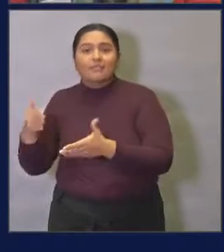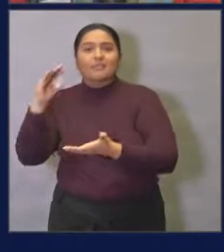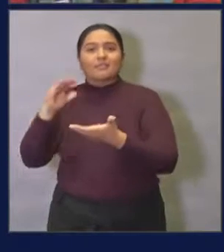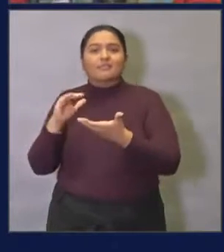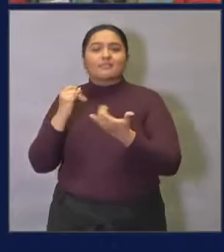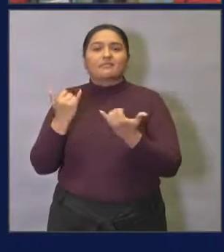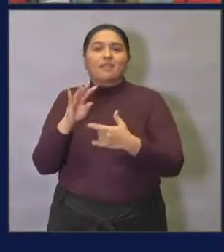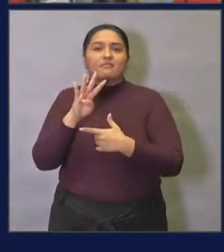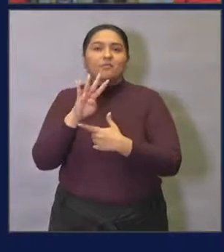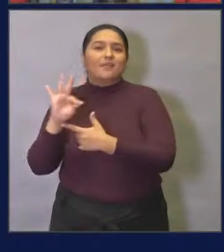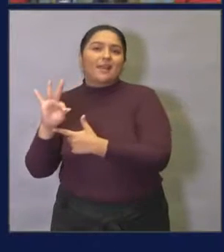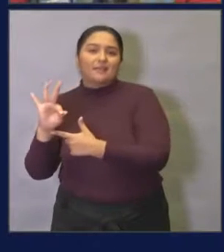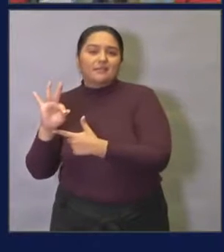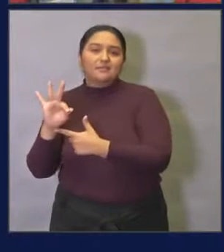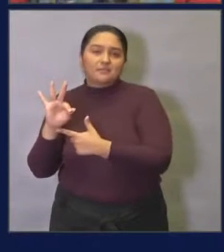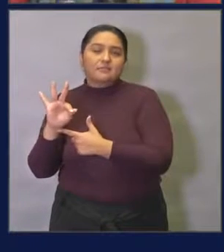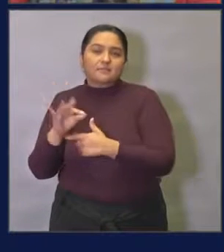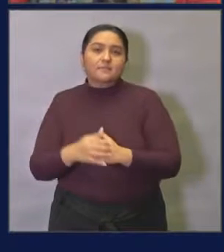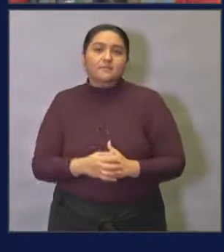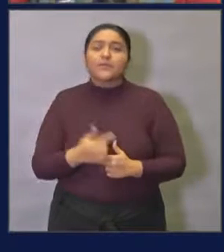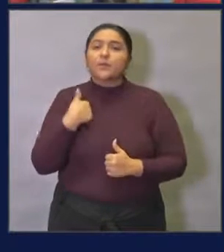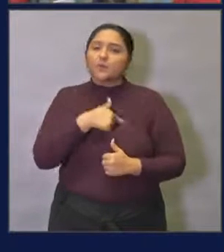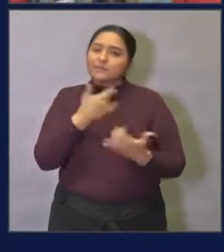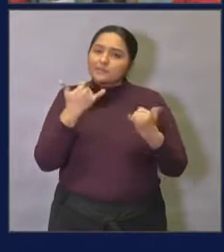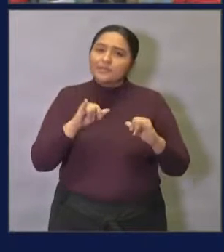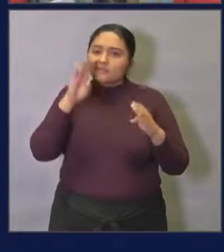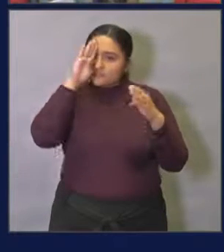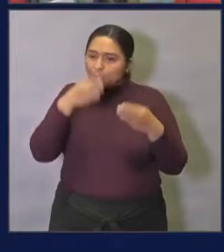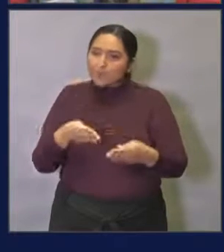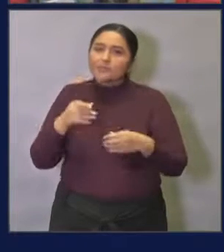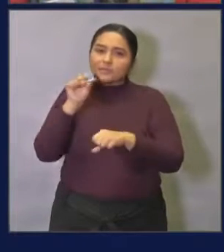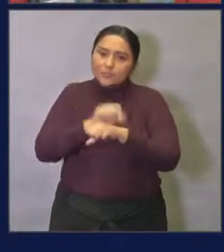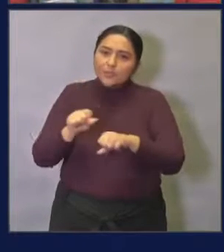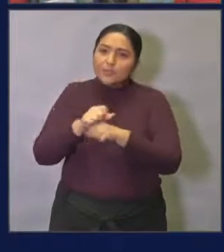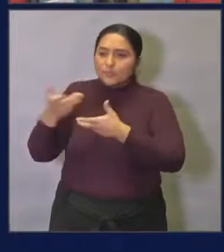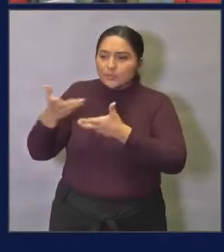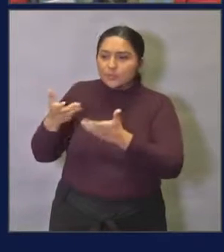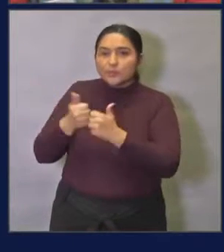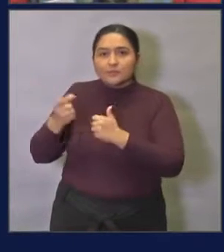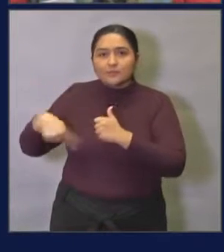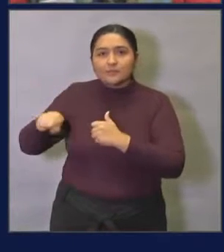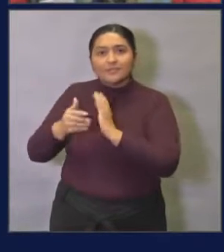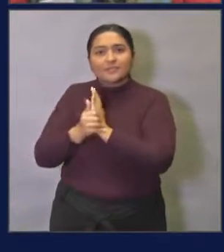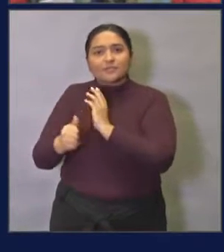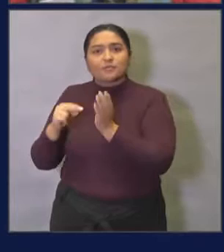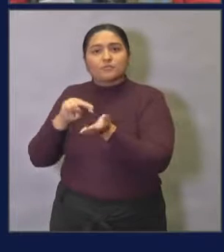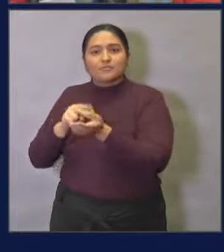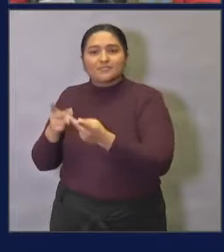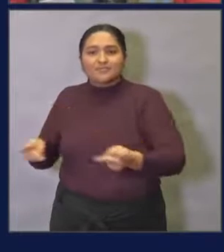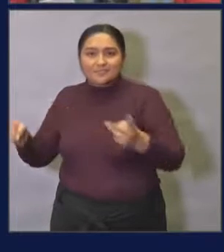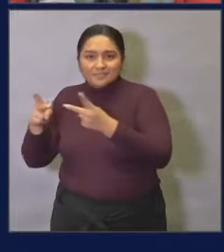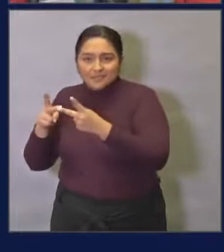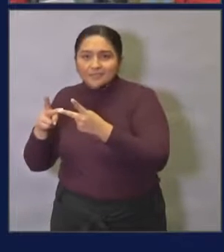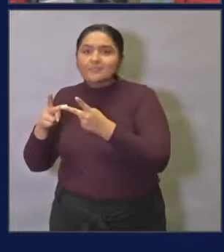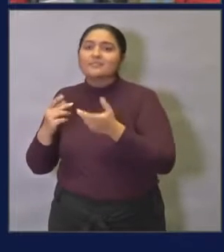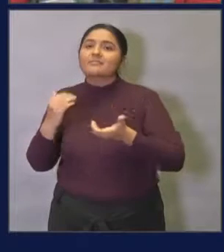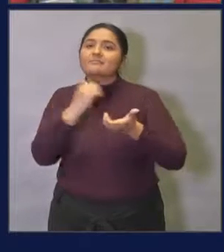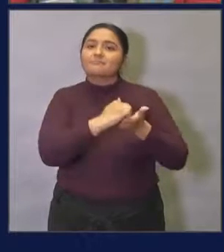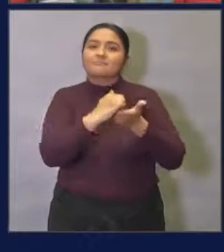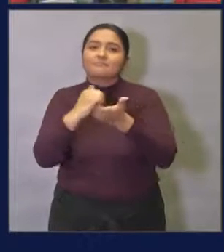49. Seguimos trabajando con estas instalaciones y colaboramos con nuestras